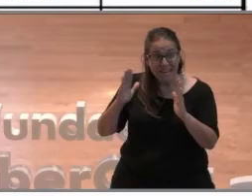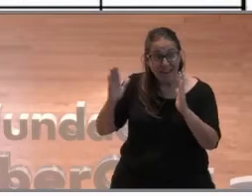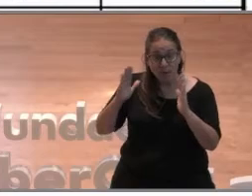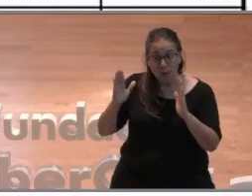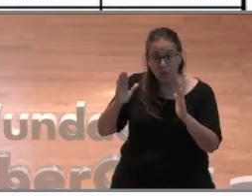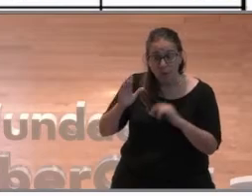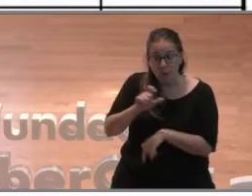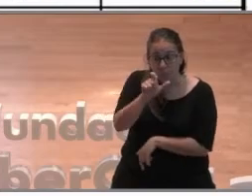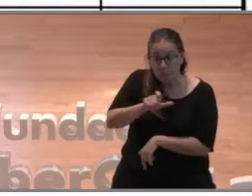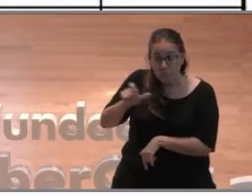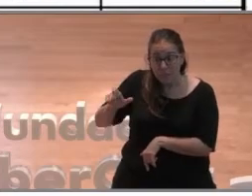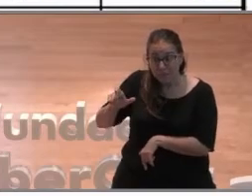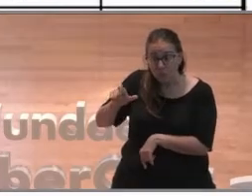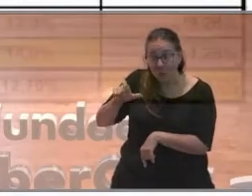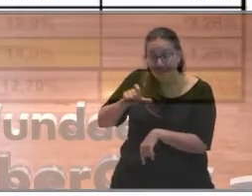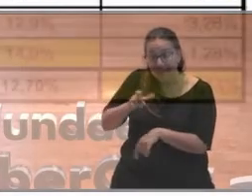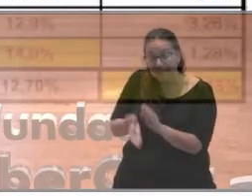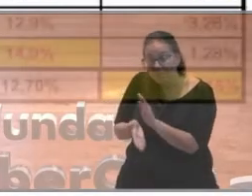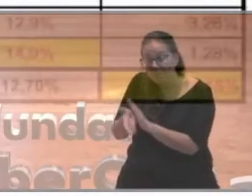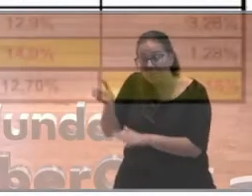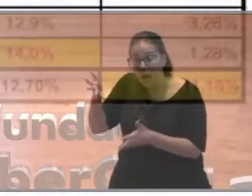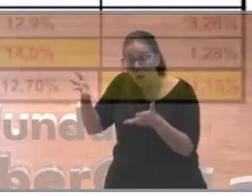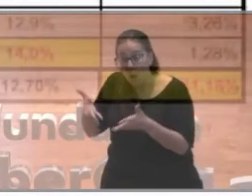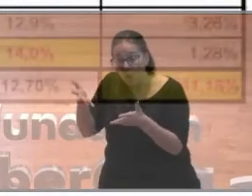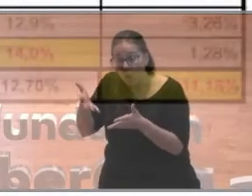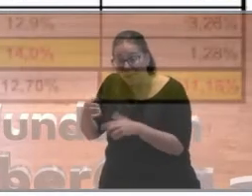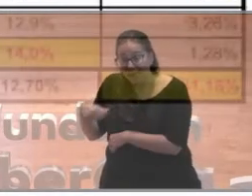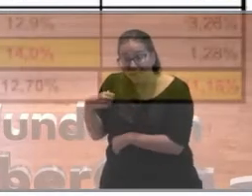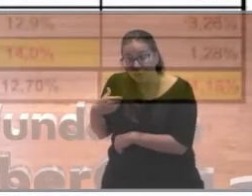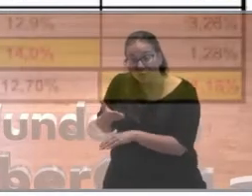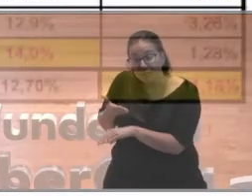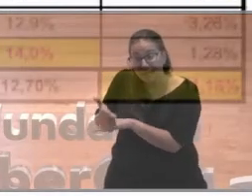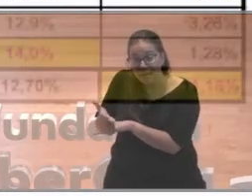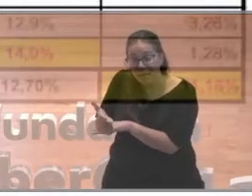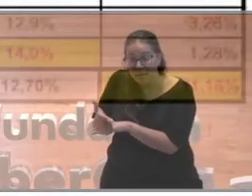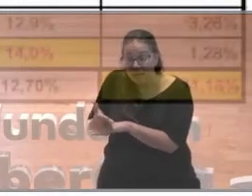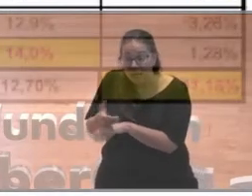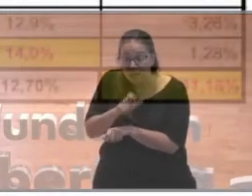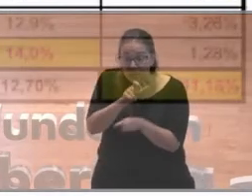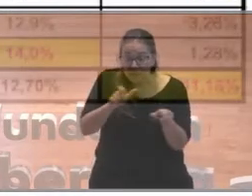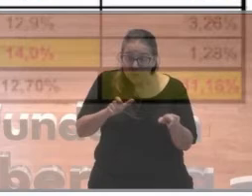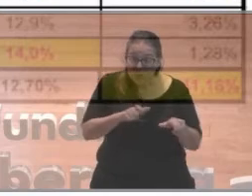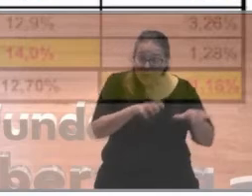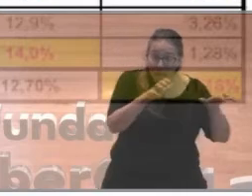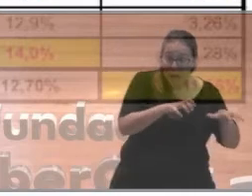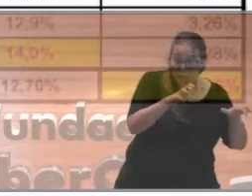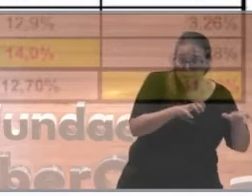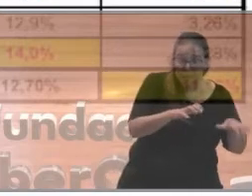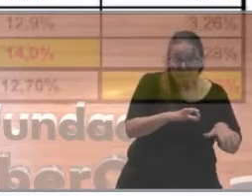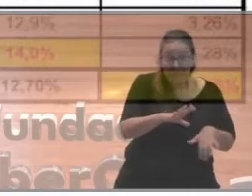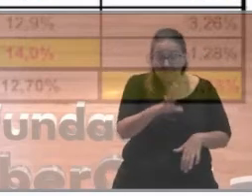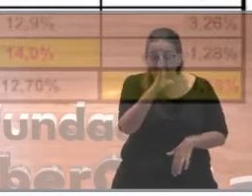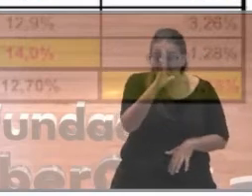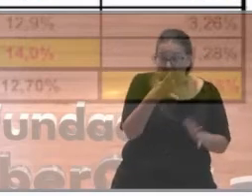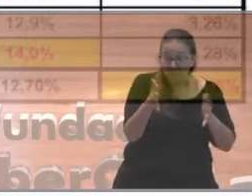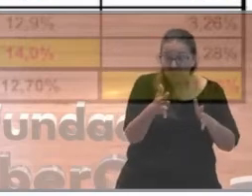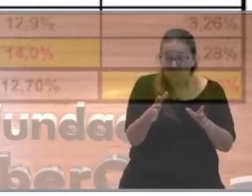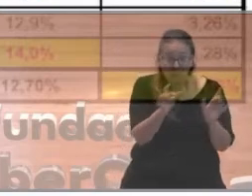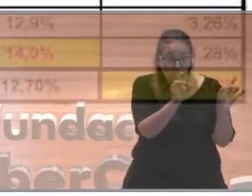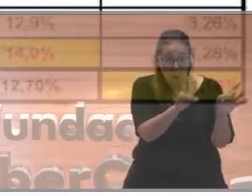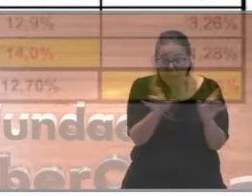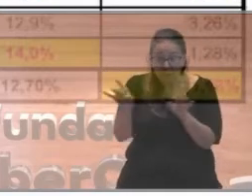los mismos pacientes que ingresan en marzo, en abril. O sea, el mismo número de pacientes diarios en mi hospital, esos son datos de mi